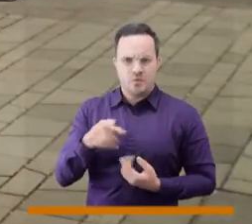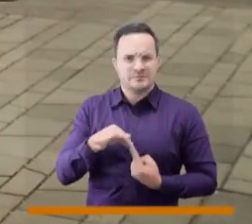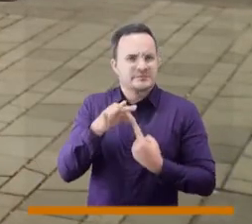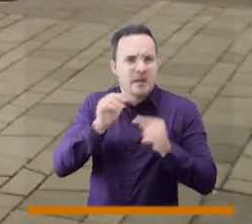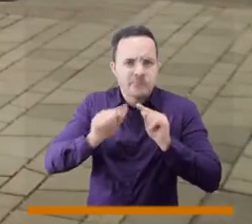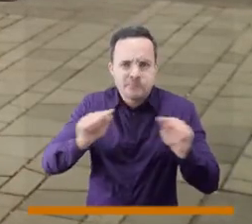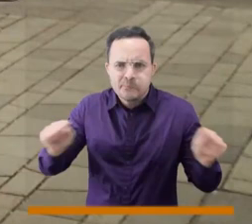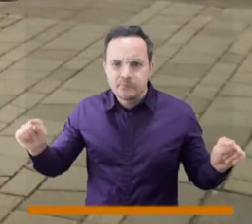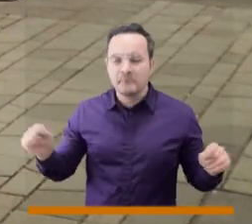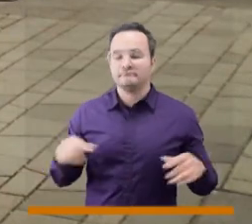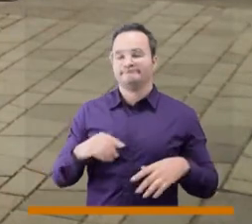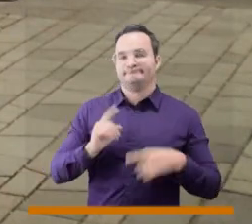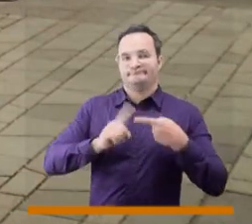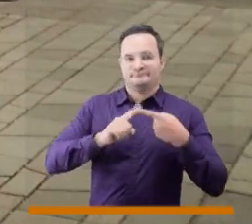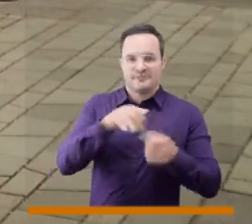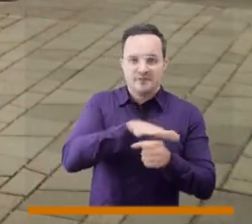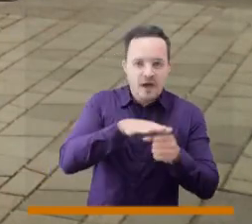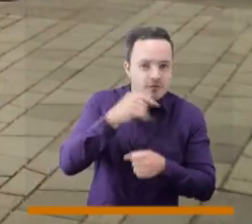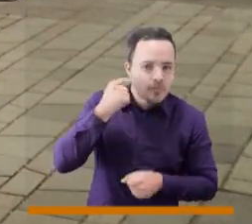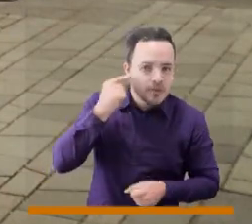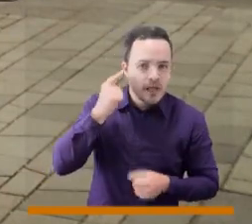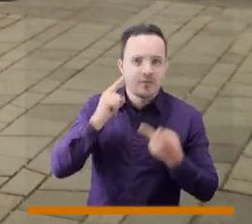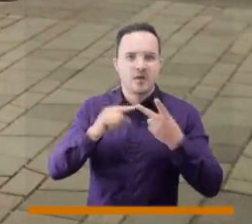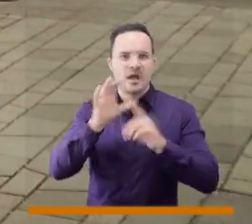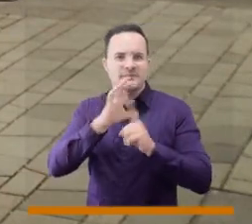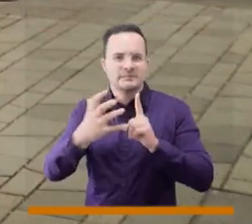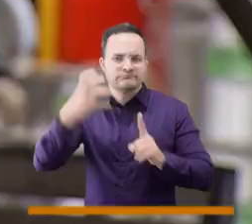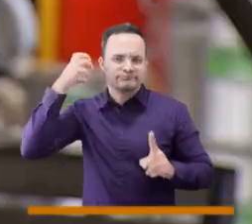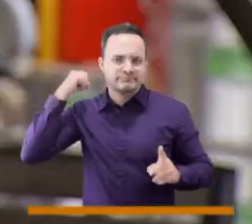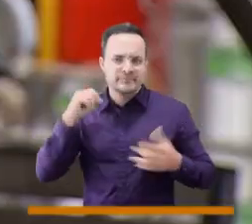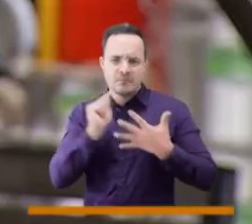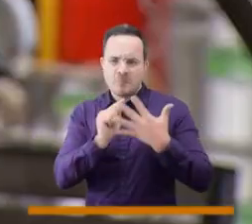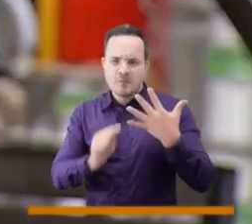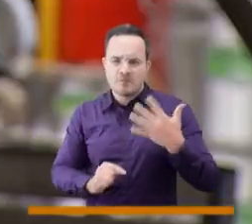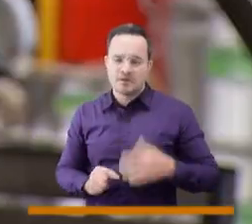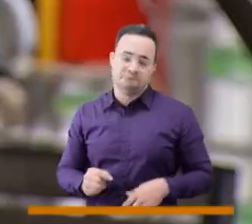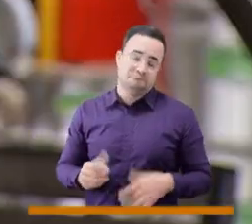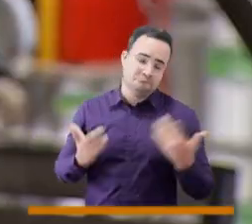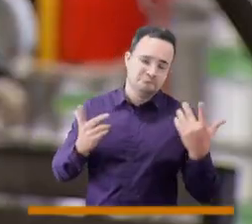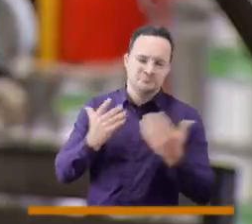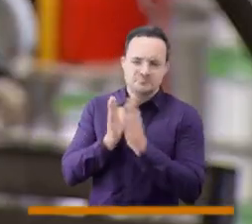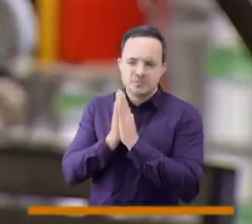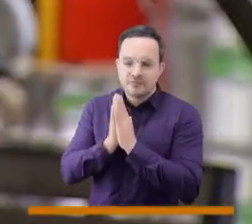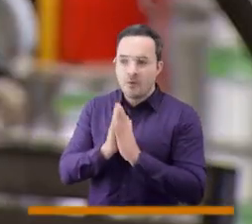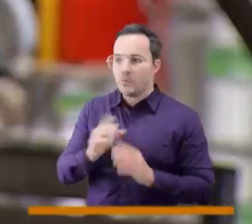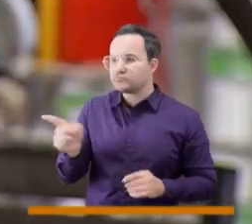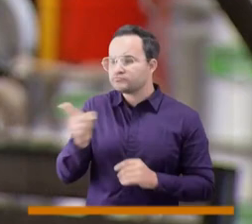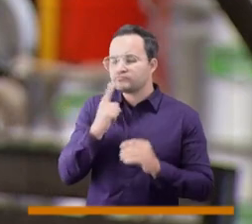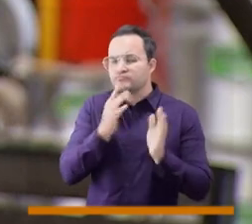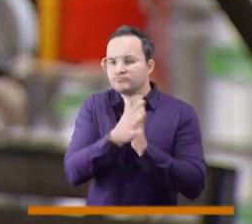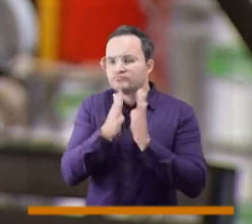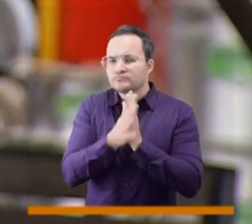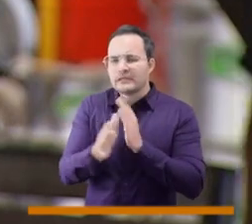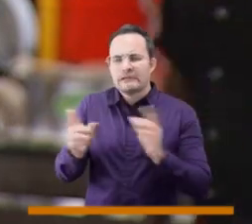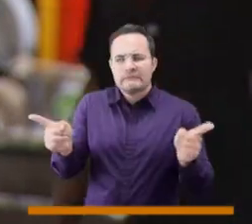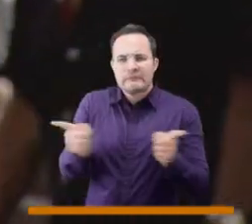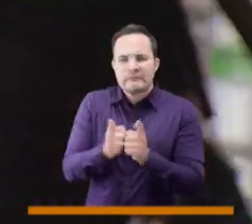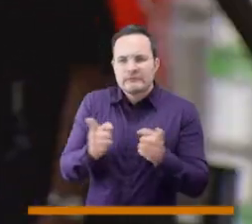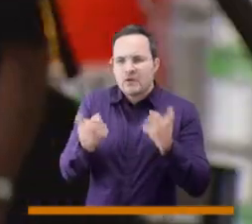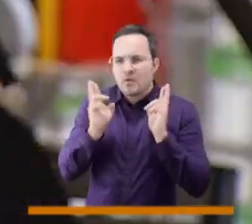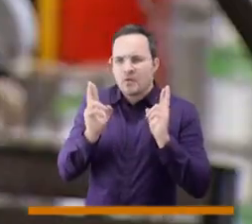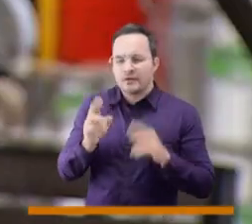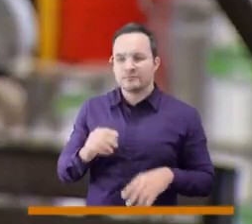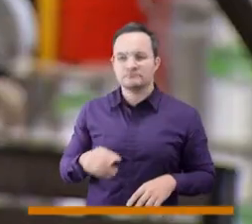en ese sentido, en esa área, qué bueno que nos regalaran en 30 segunditos cada uno una reflexión también sobre esos espacios de conservación. Iniciemos